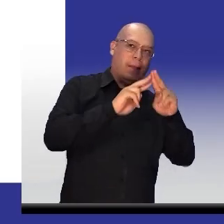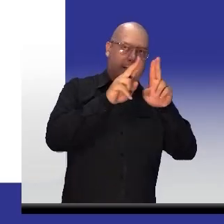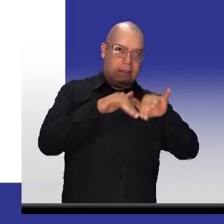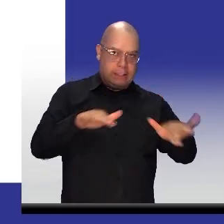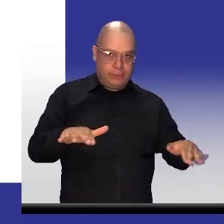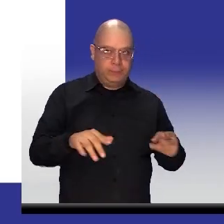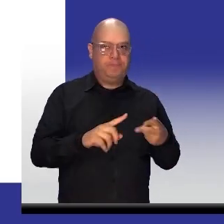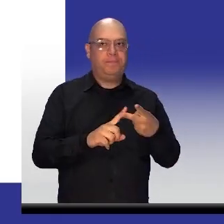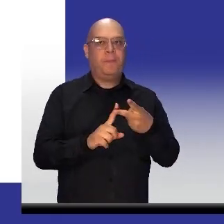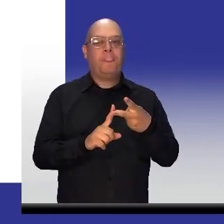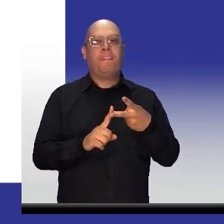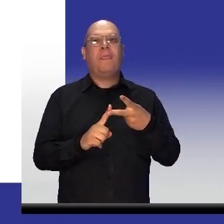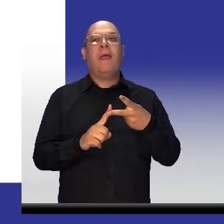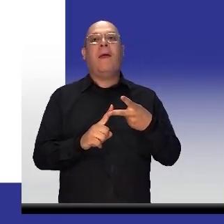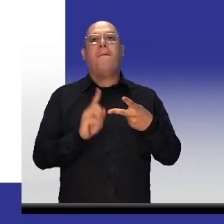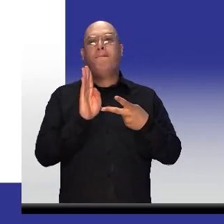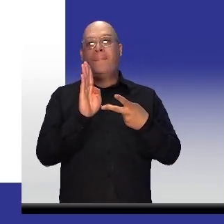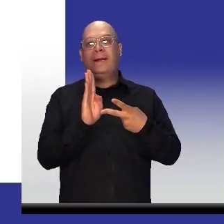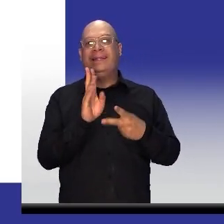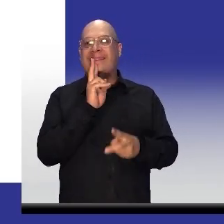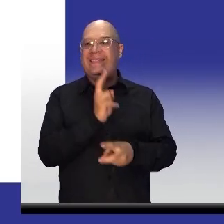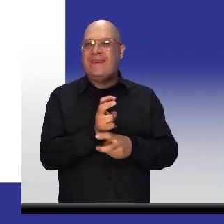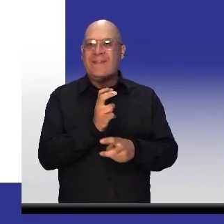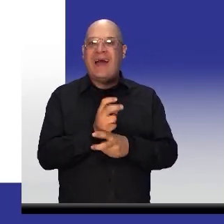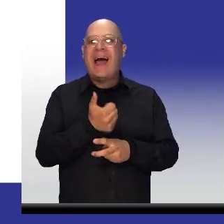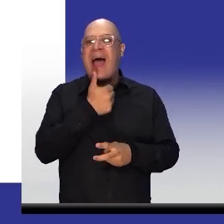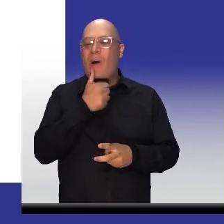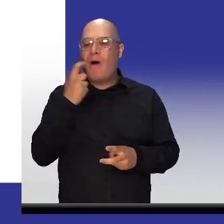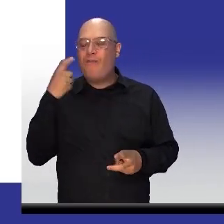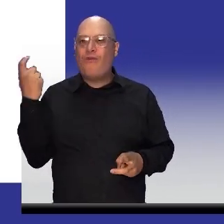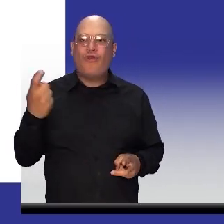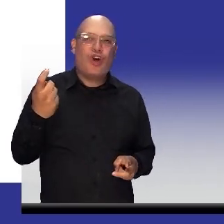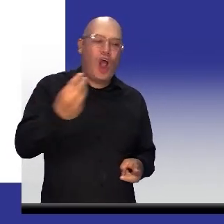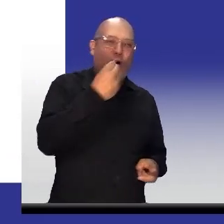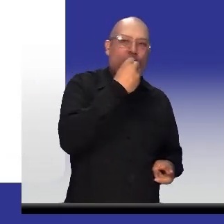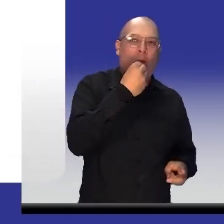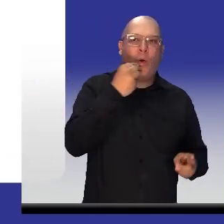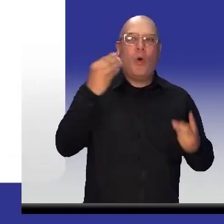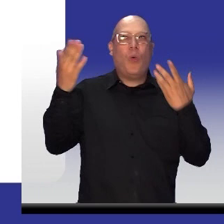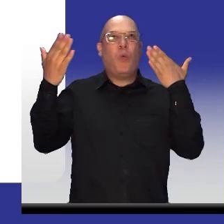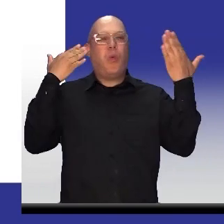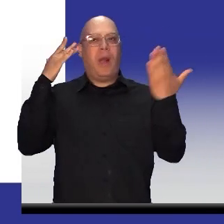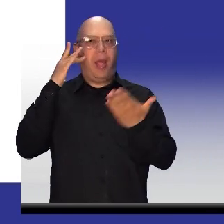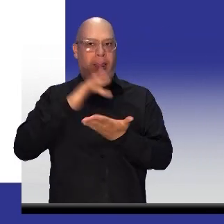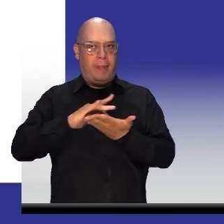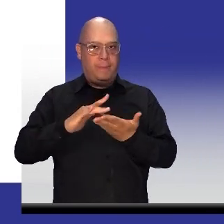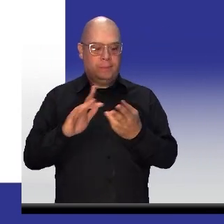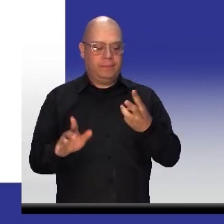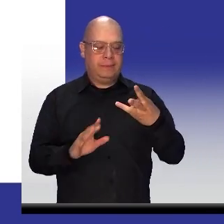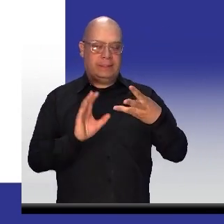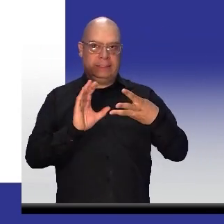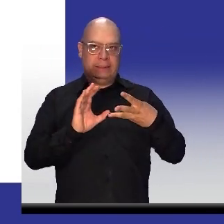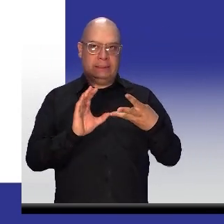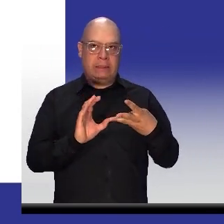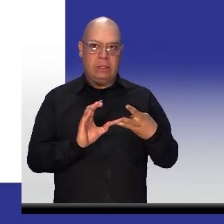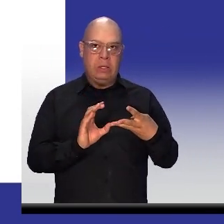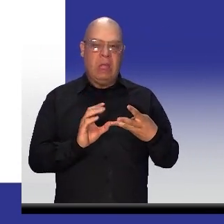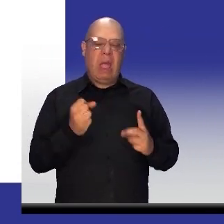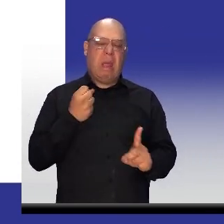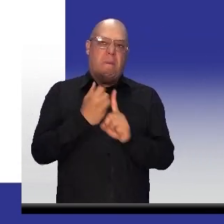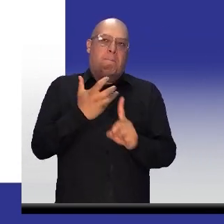B. Hace más difícil conseguir agua potable, comida y aire limpio. C. No tiene mucho impacto.